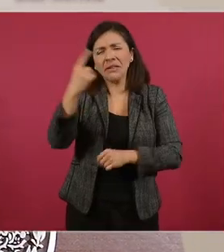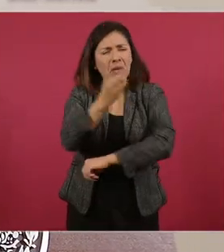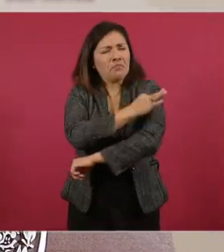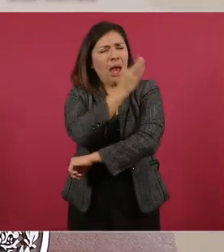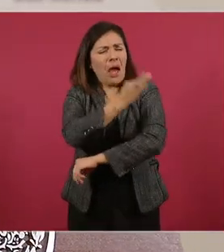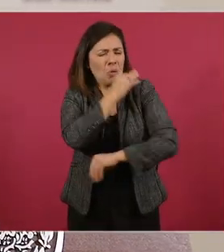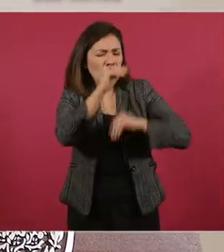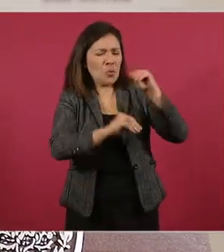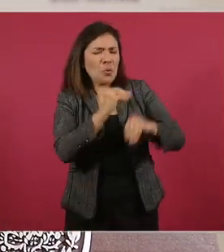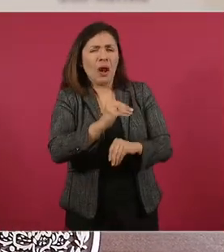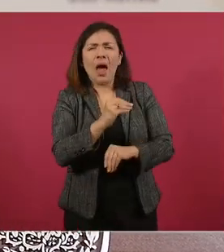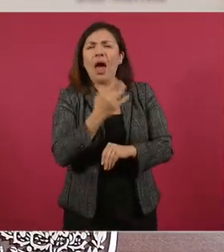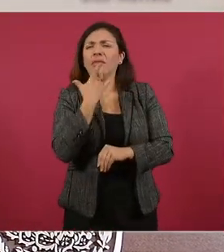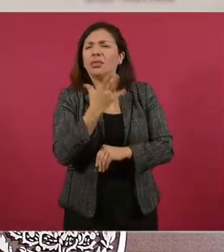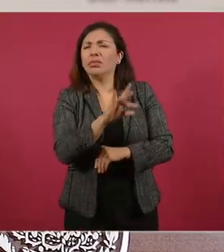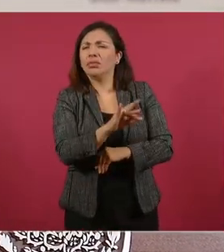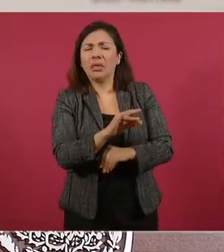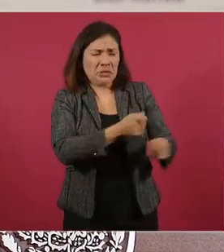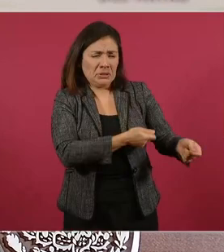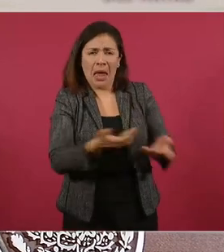Claro, o sea,